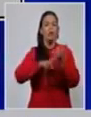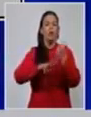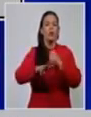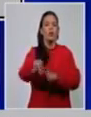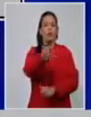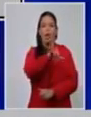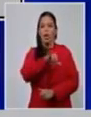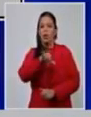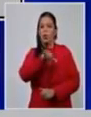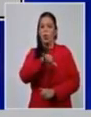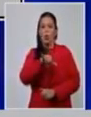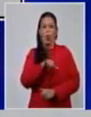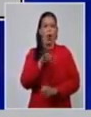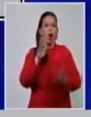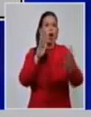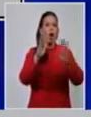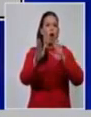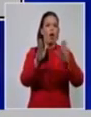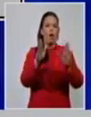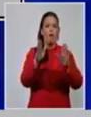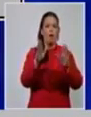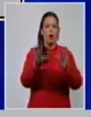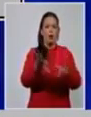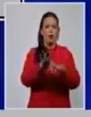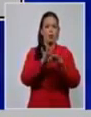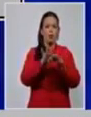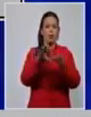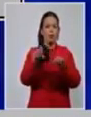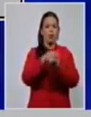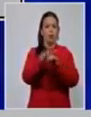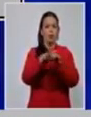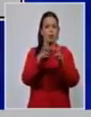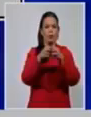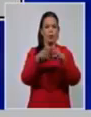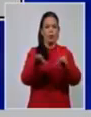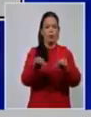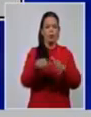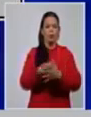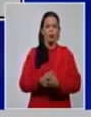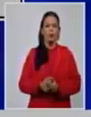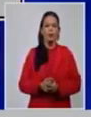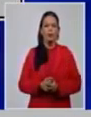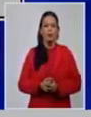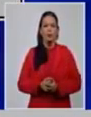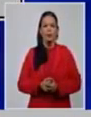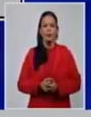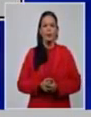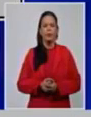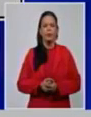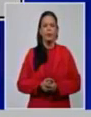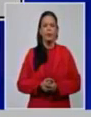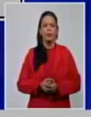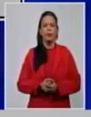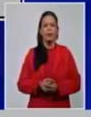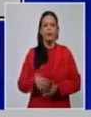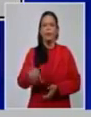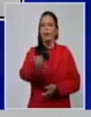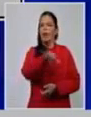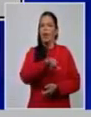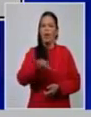en fase de transmisión autóctona limitada, pues también con una